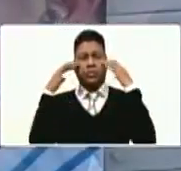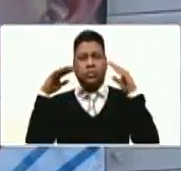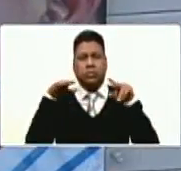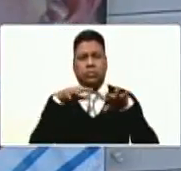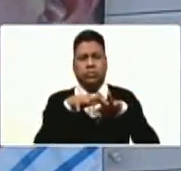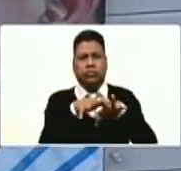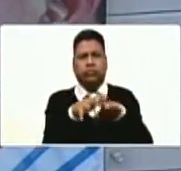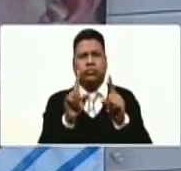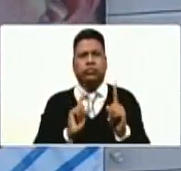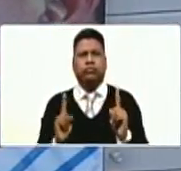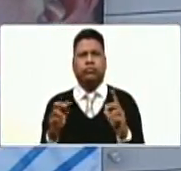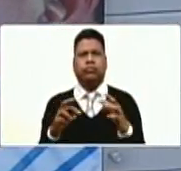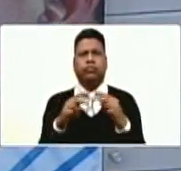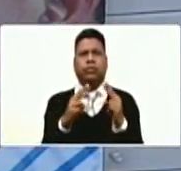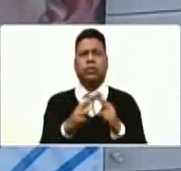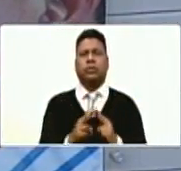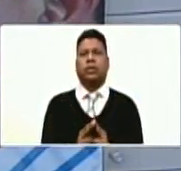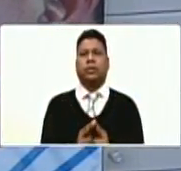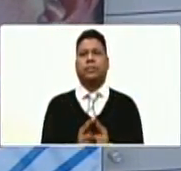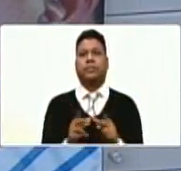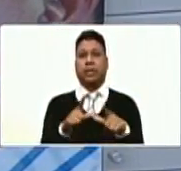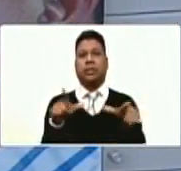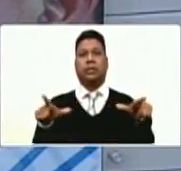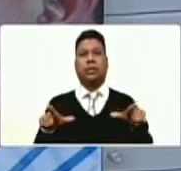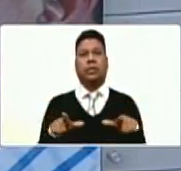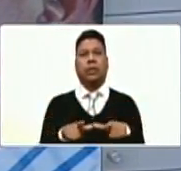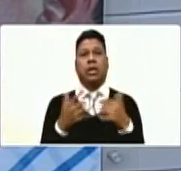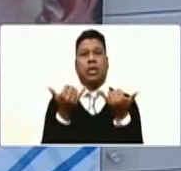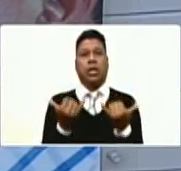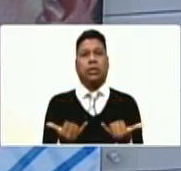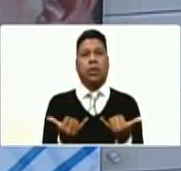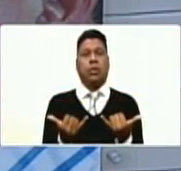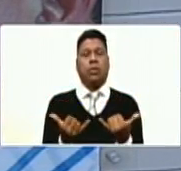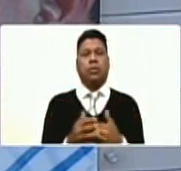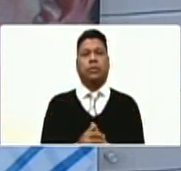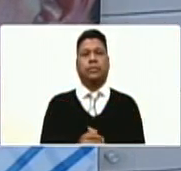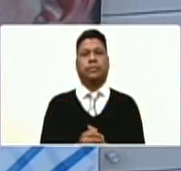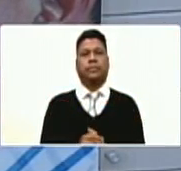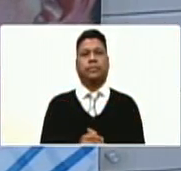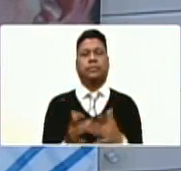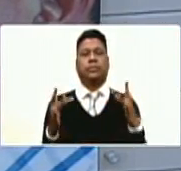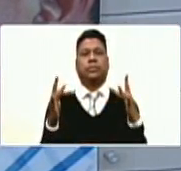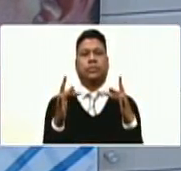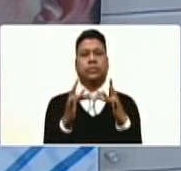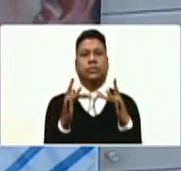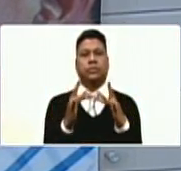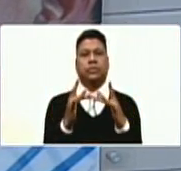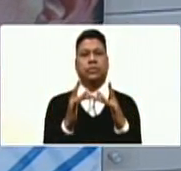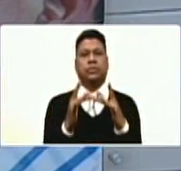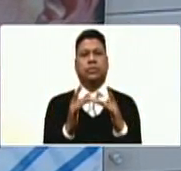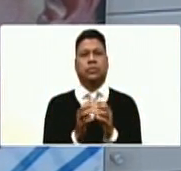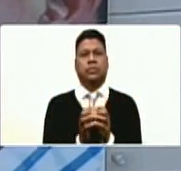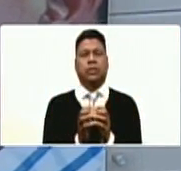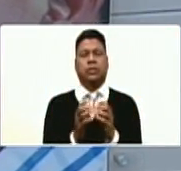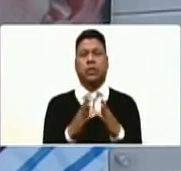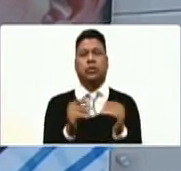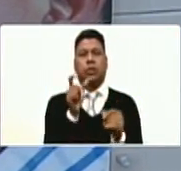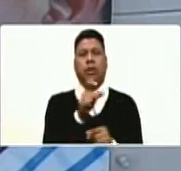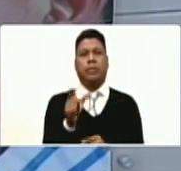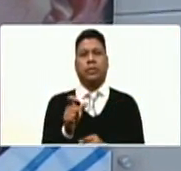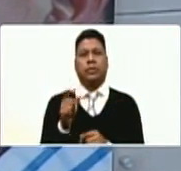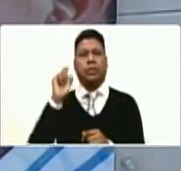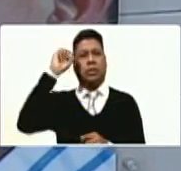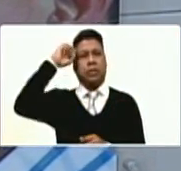sentimiento esta fecha, este momento, este lugar que hoy nos congrega a todos. La imagen de Hugo Chávez no hace más